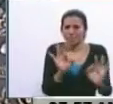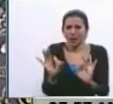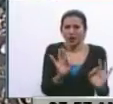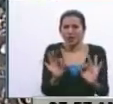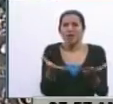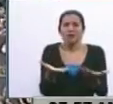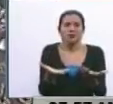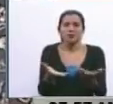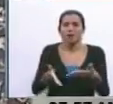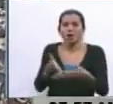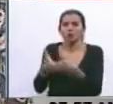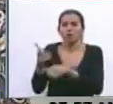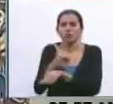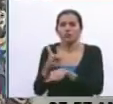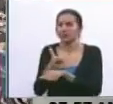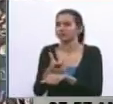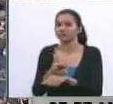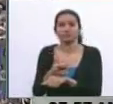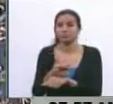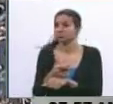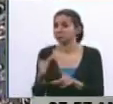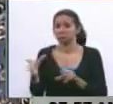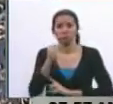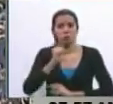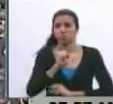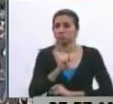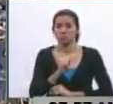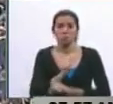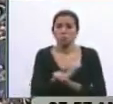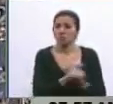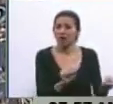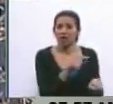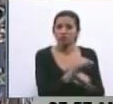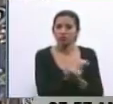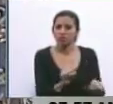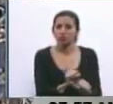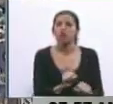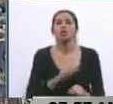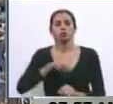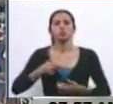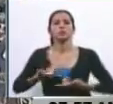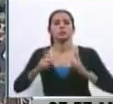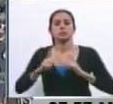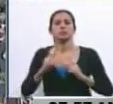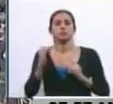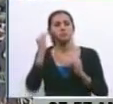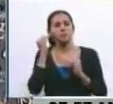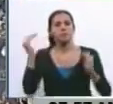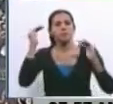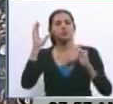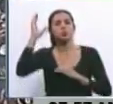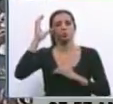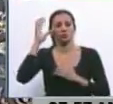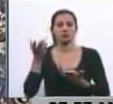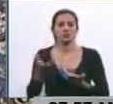afectar al gobierno bolivariano, lo cual no lograrán, nos ha permitido también elevar los niveles de conciencia,